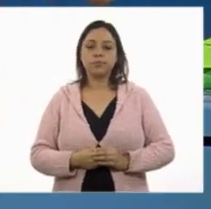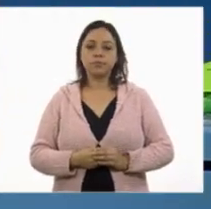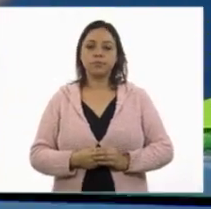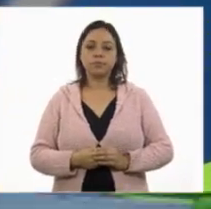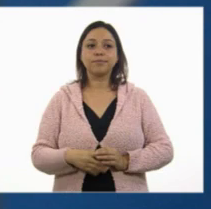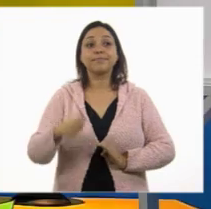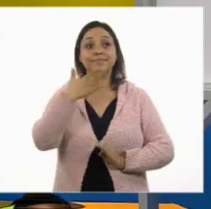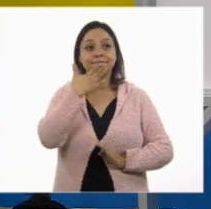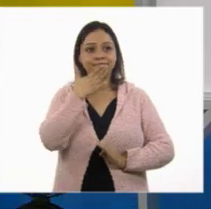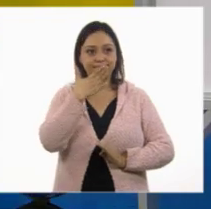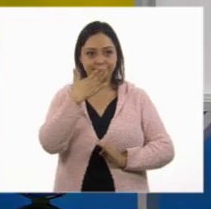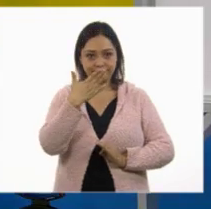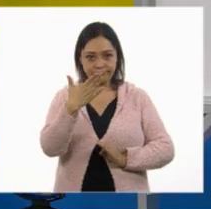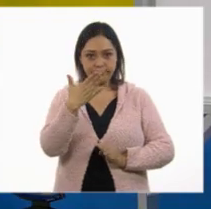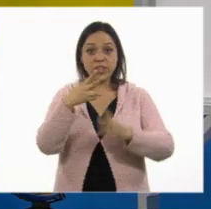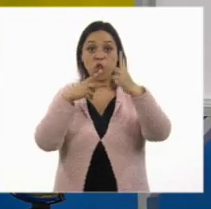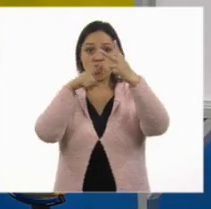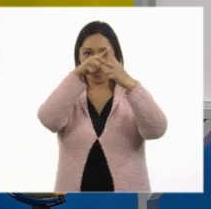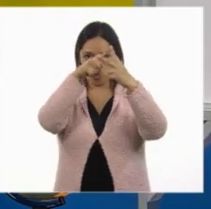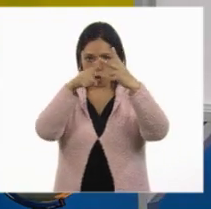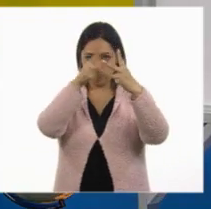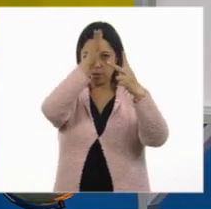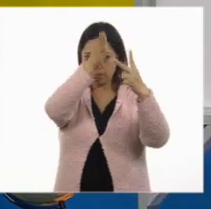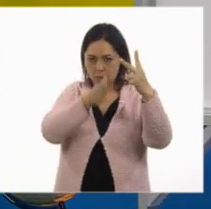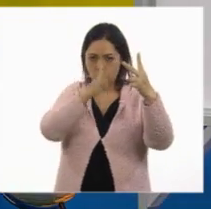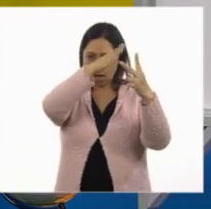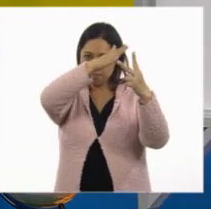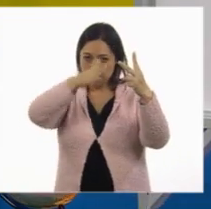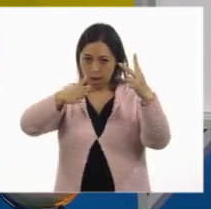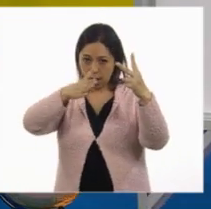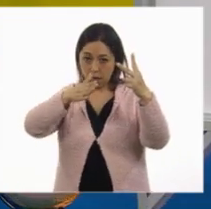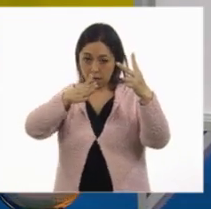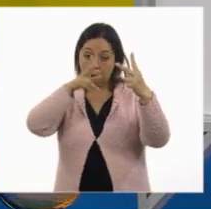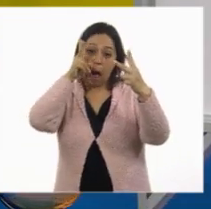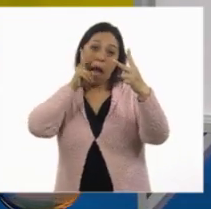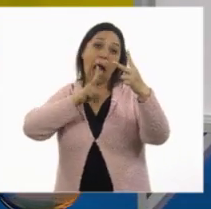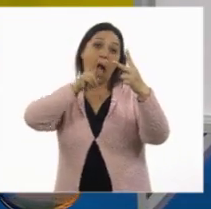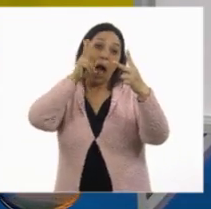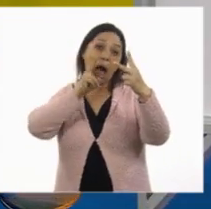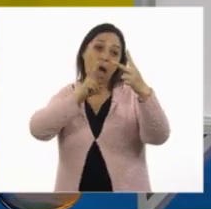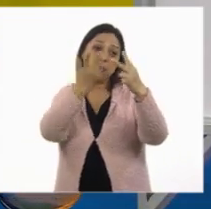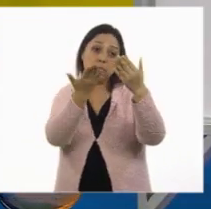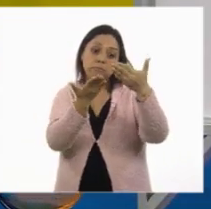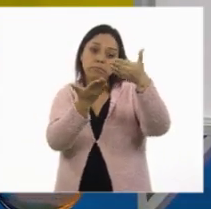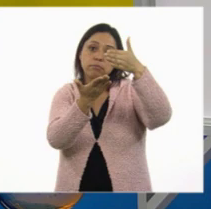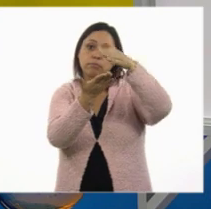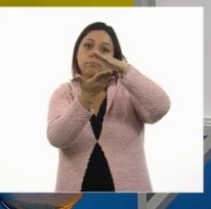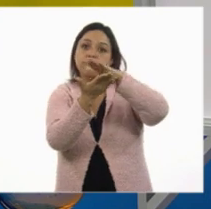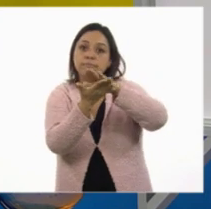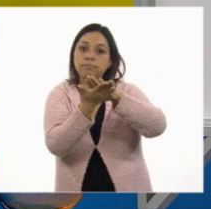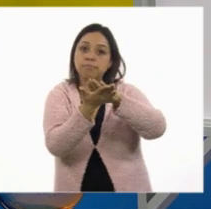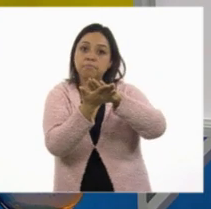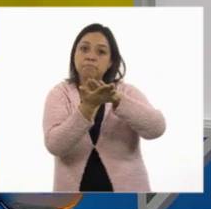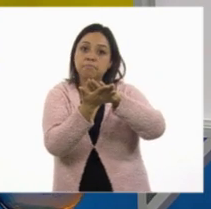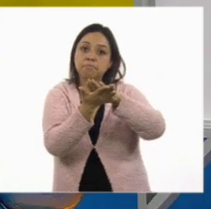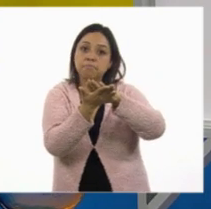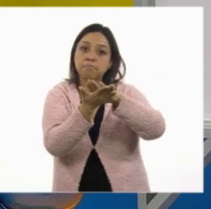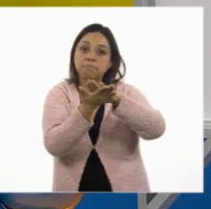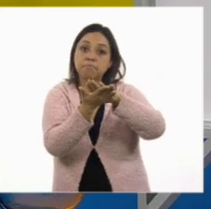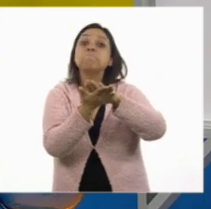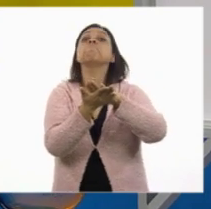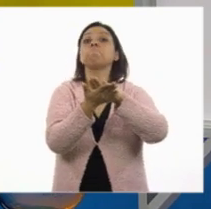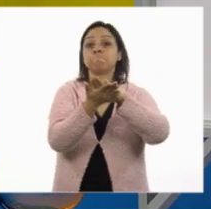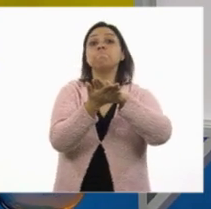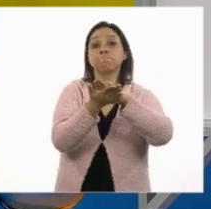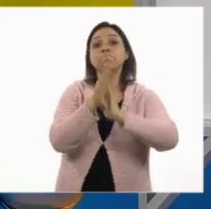Muy bien. Bien, ya tenemos los dos. Ahora falta ver ¿El si tercero? este también. Que cree